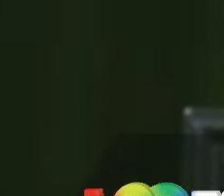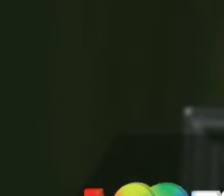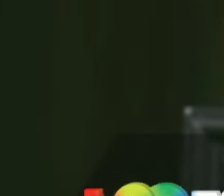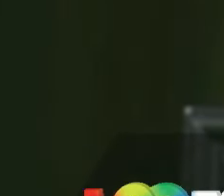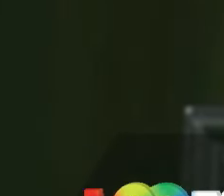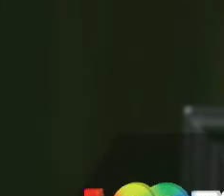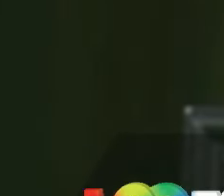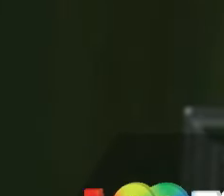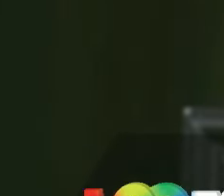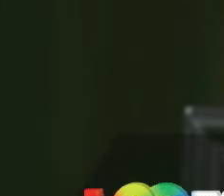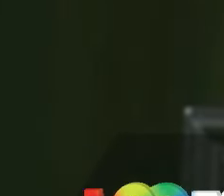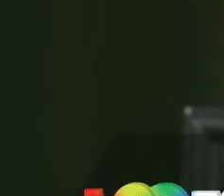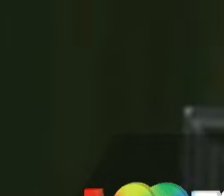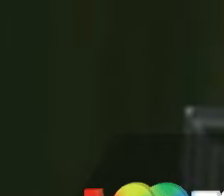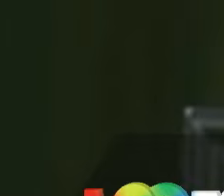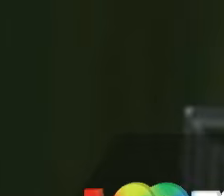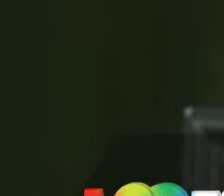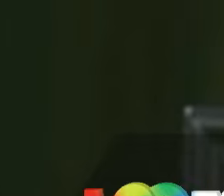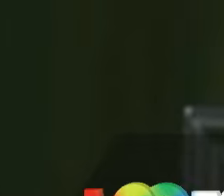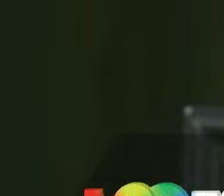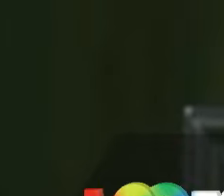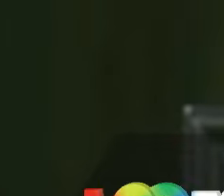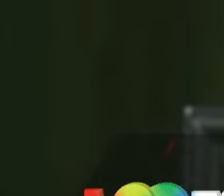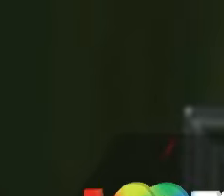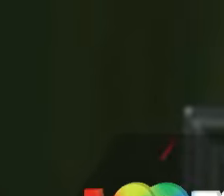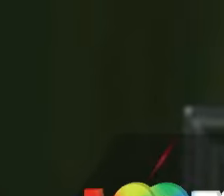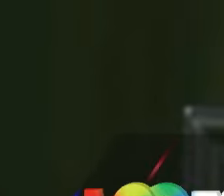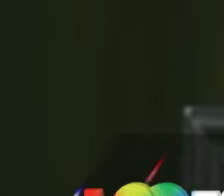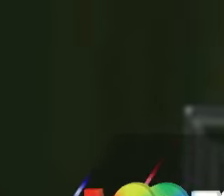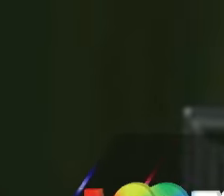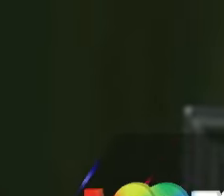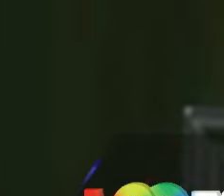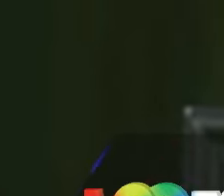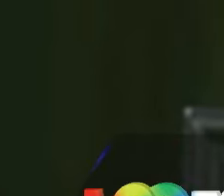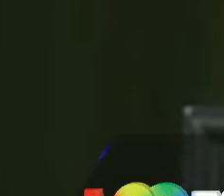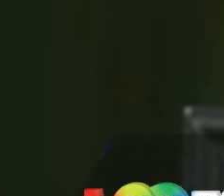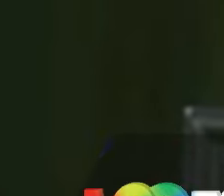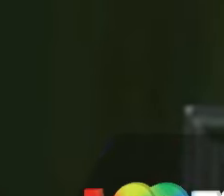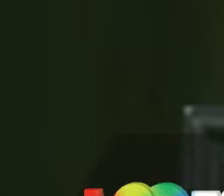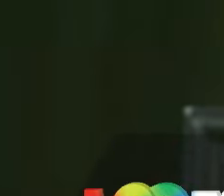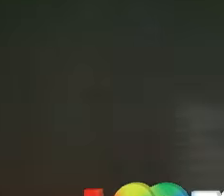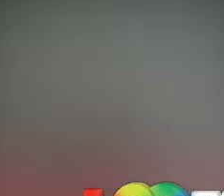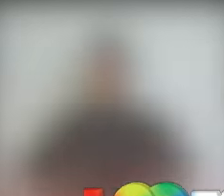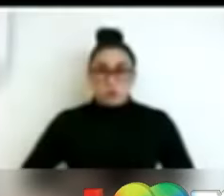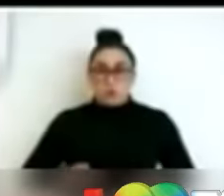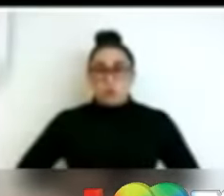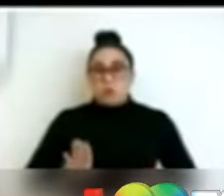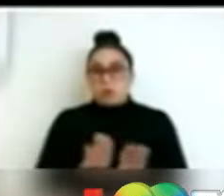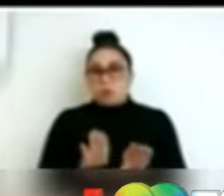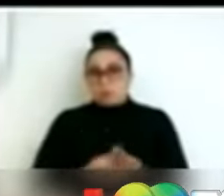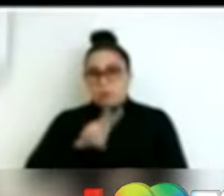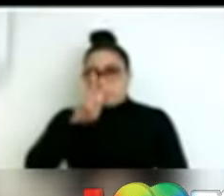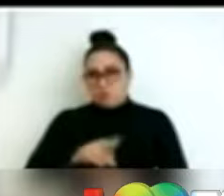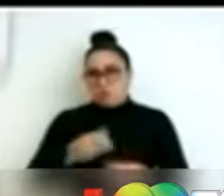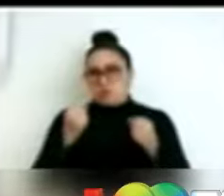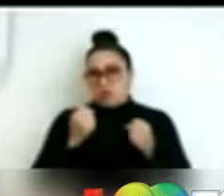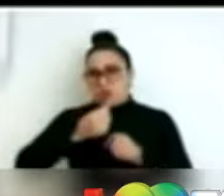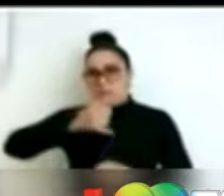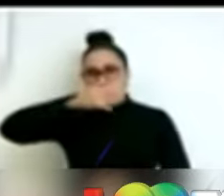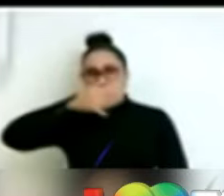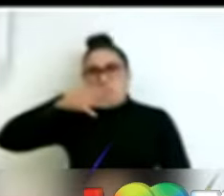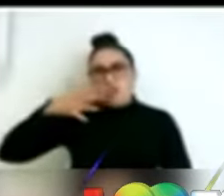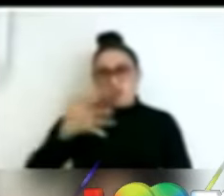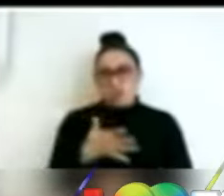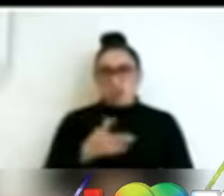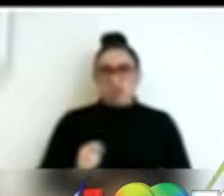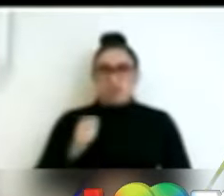el diálogo, el parlamento abierto, la discusión abierta a los ciudadanos. Desde el viejo atril se